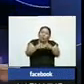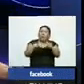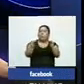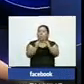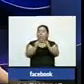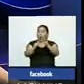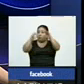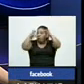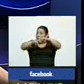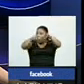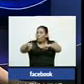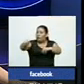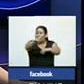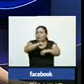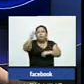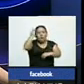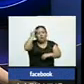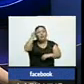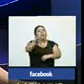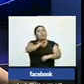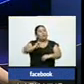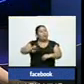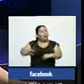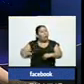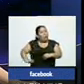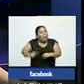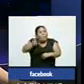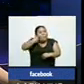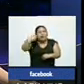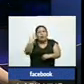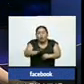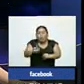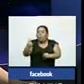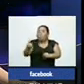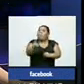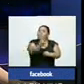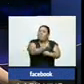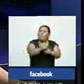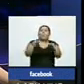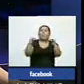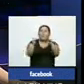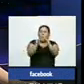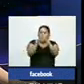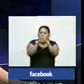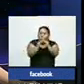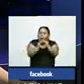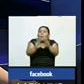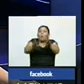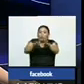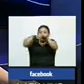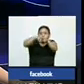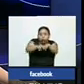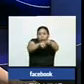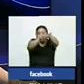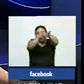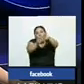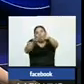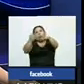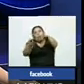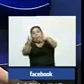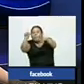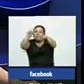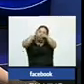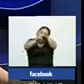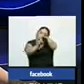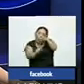las lluvias pues sabemos que nuestro país ha sido muy vulnerable y que muchas personas también mueren debido a la crecida o el desborde